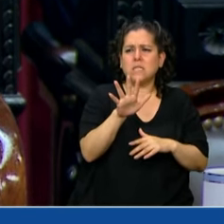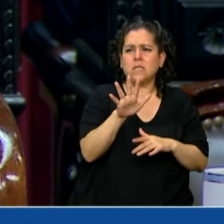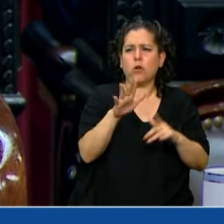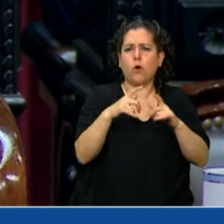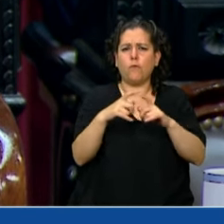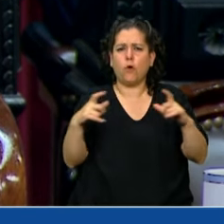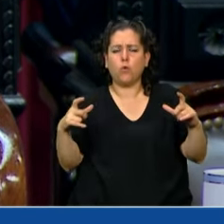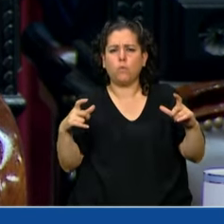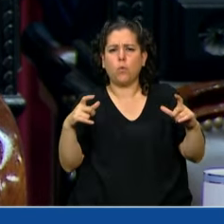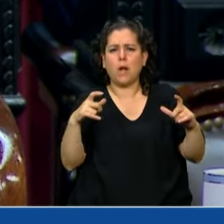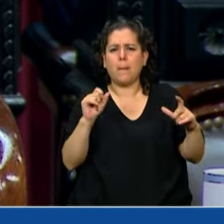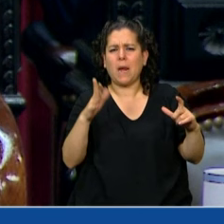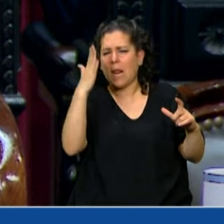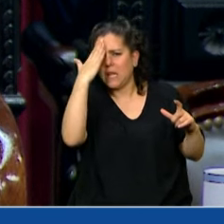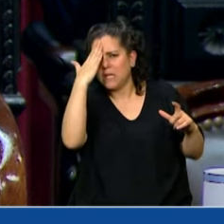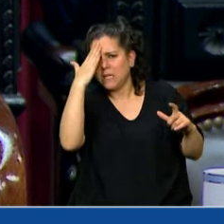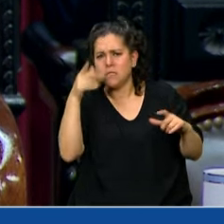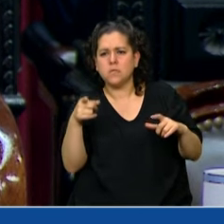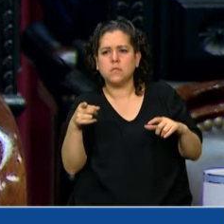fórmula que aplica para el